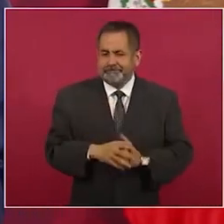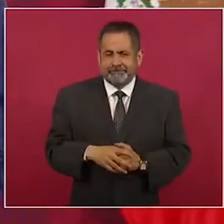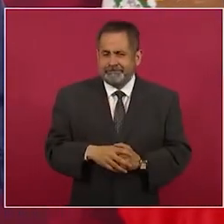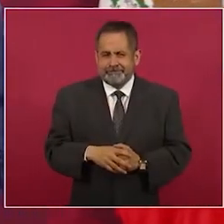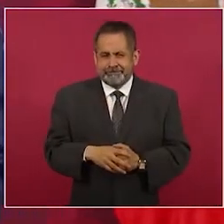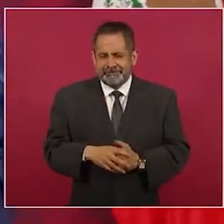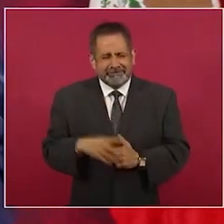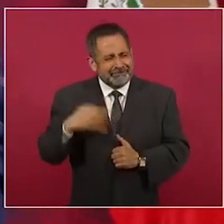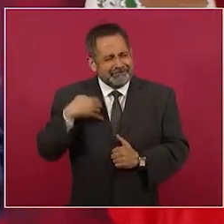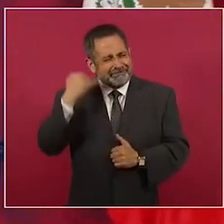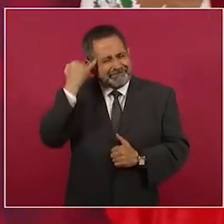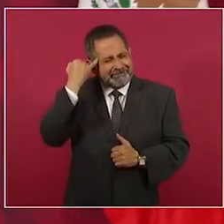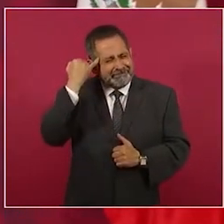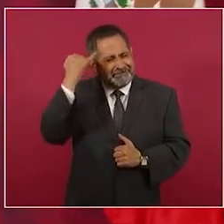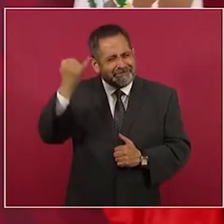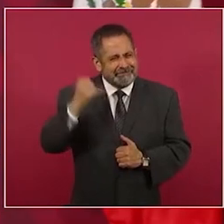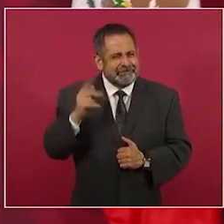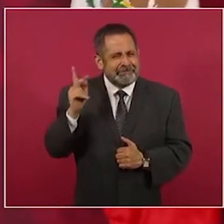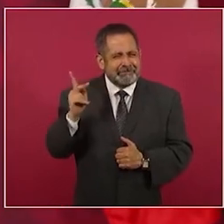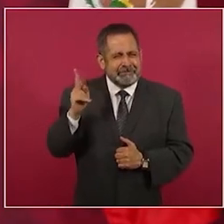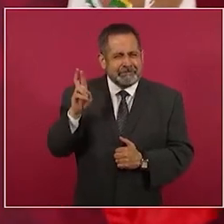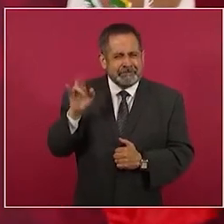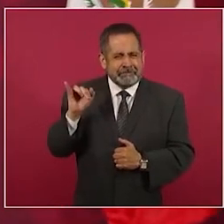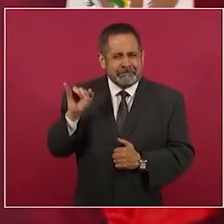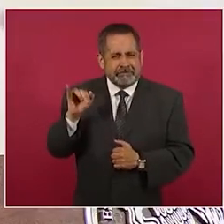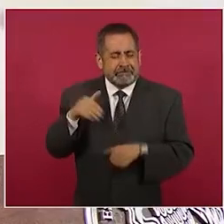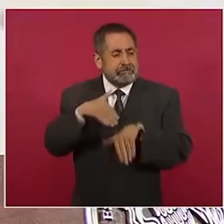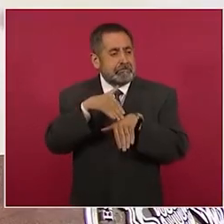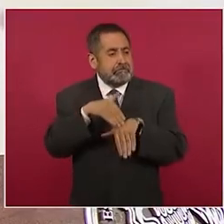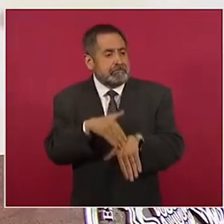imaginaron que esto iba a pasar.